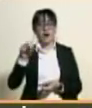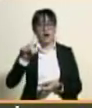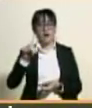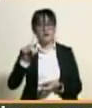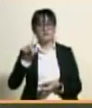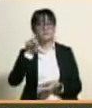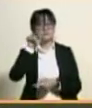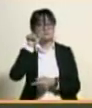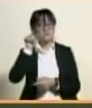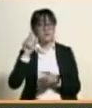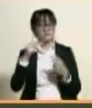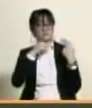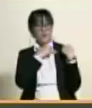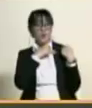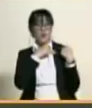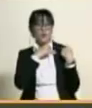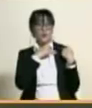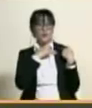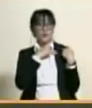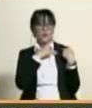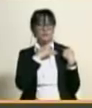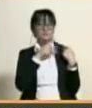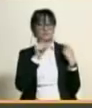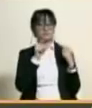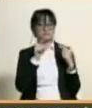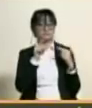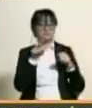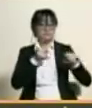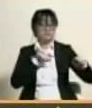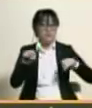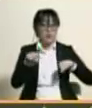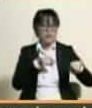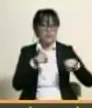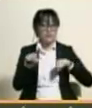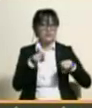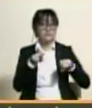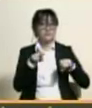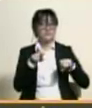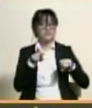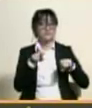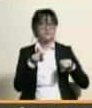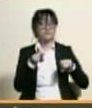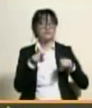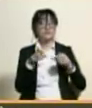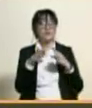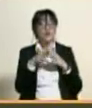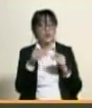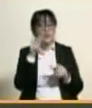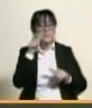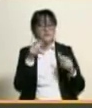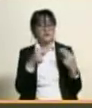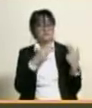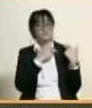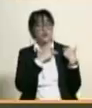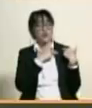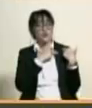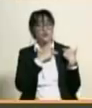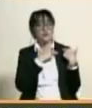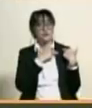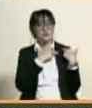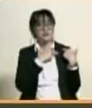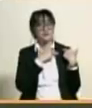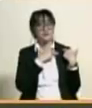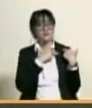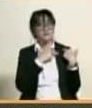para profundizar y determinar las responsabilidades a que haya lugar de todas las personas, de todos los sistemas que